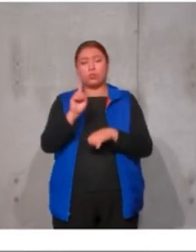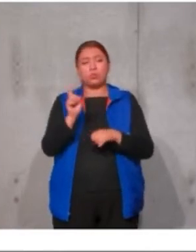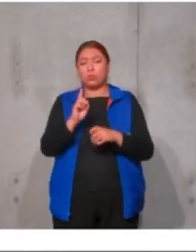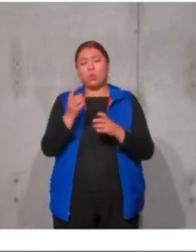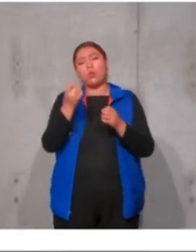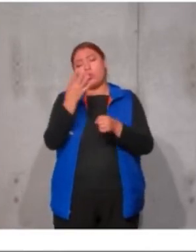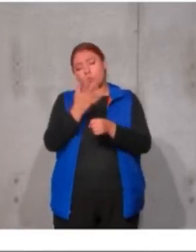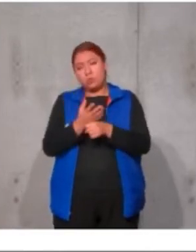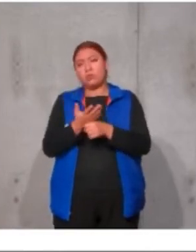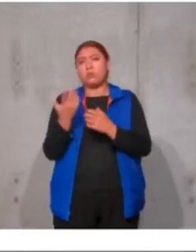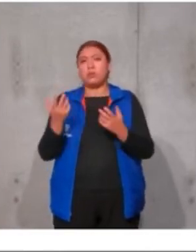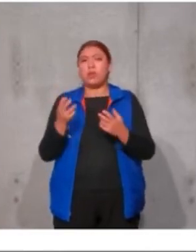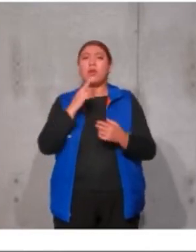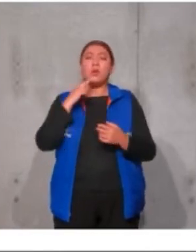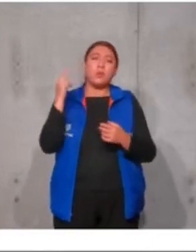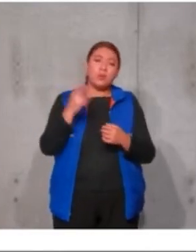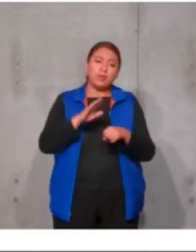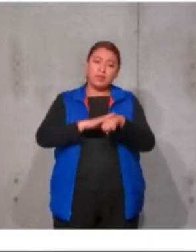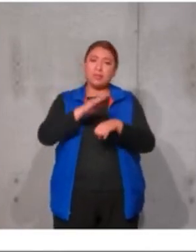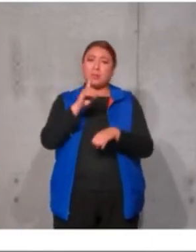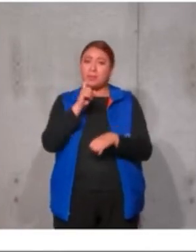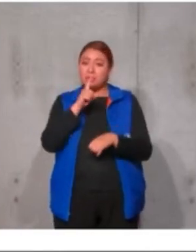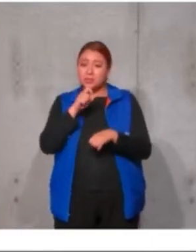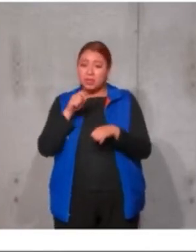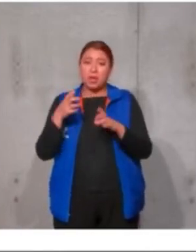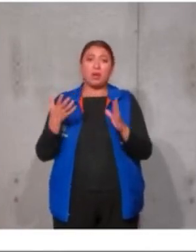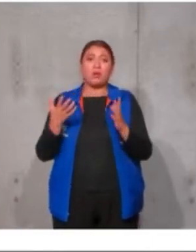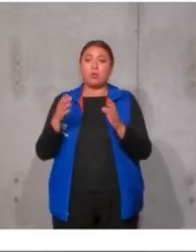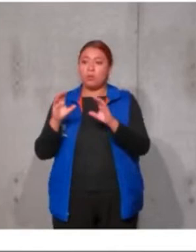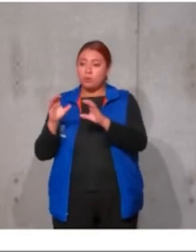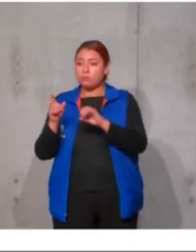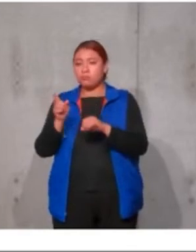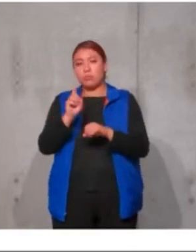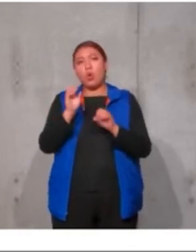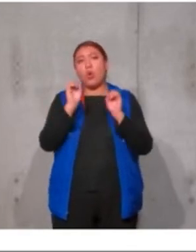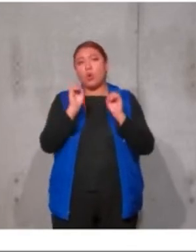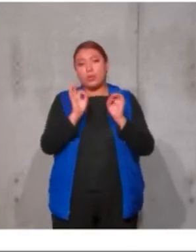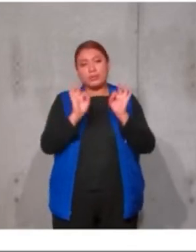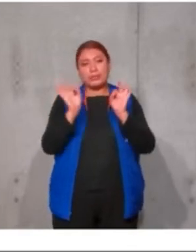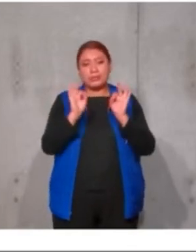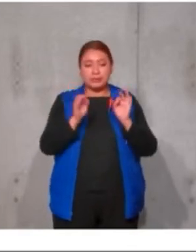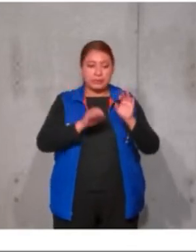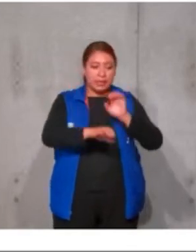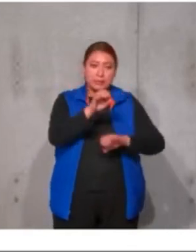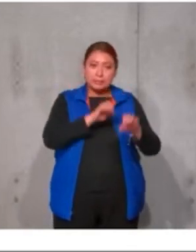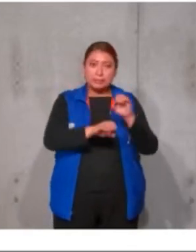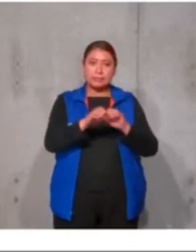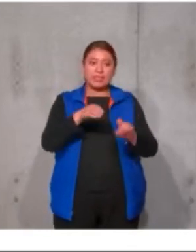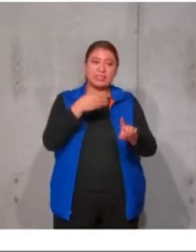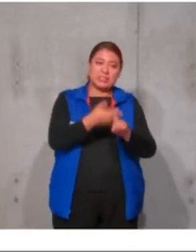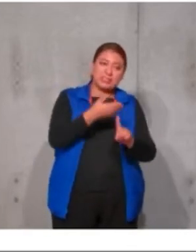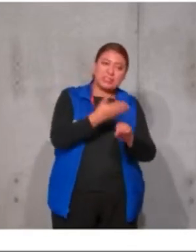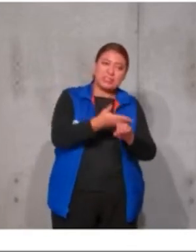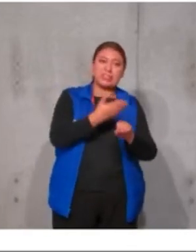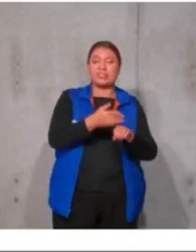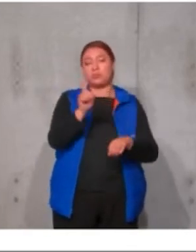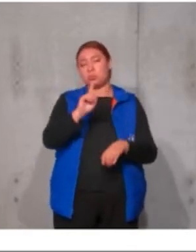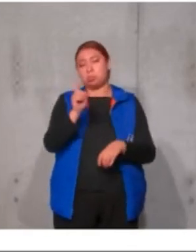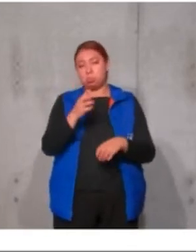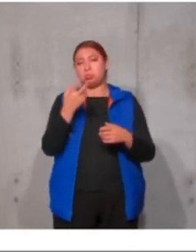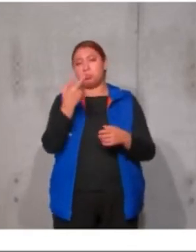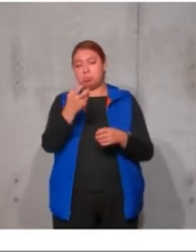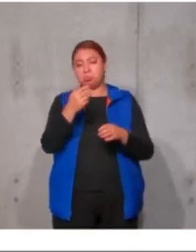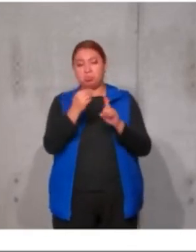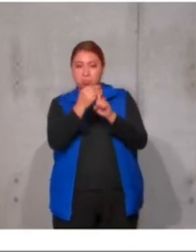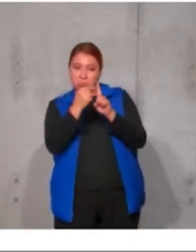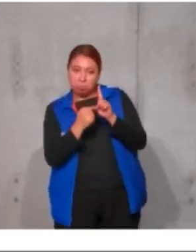en general, sino que no es un tema en el cual la empresa tenga un impacto relevante. Entonces,